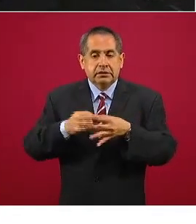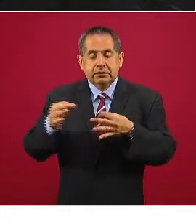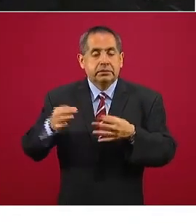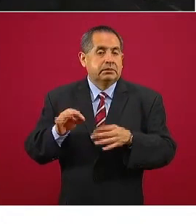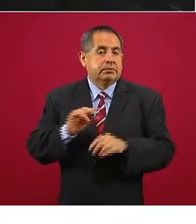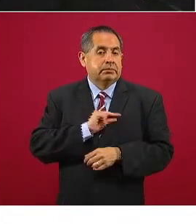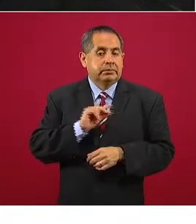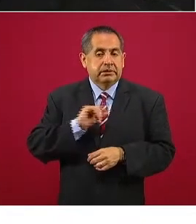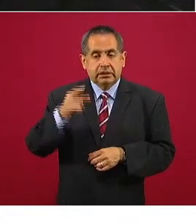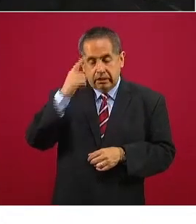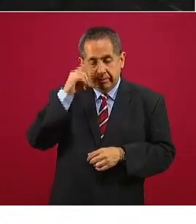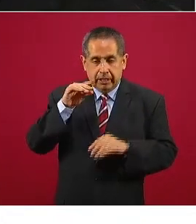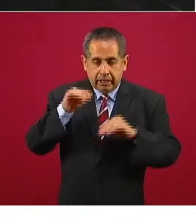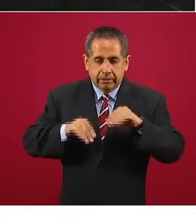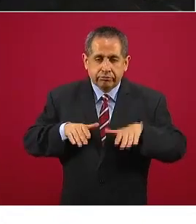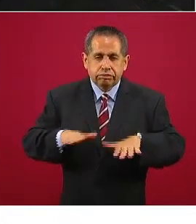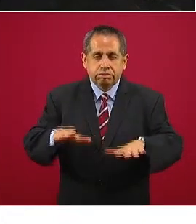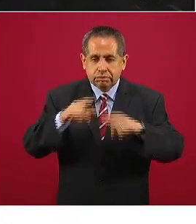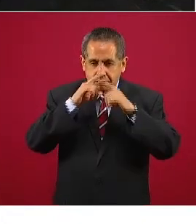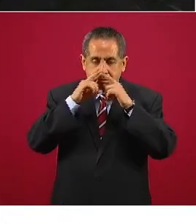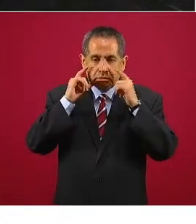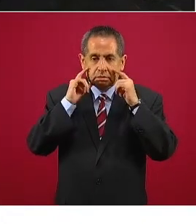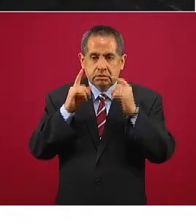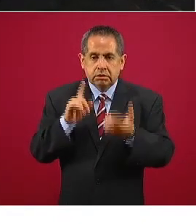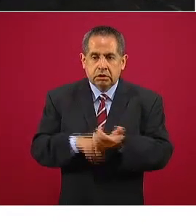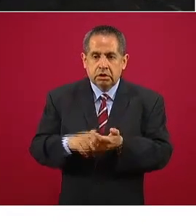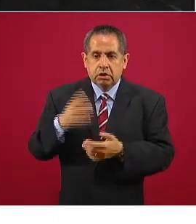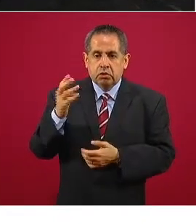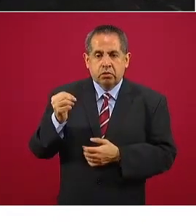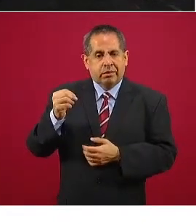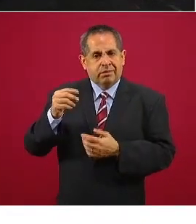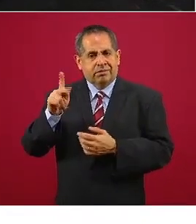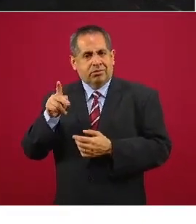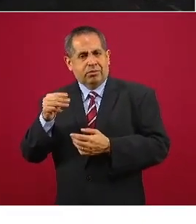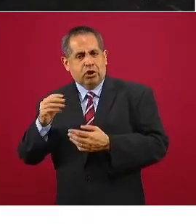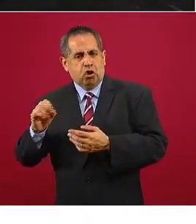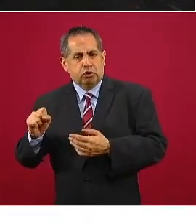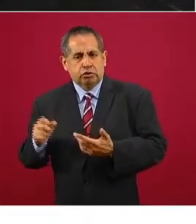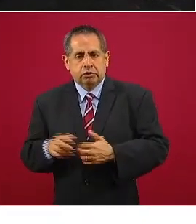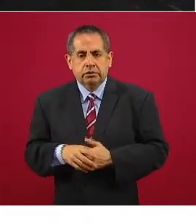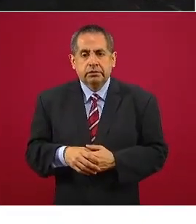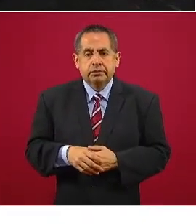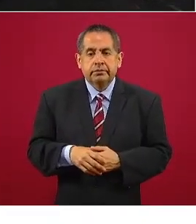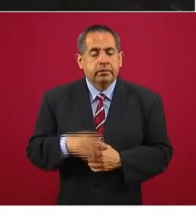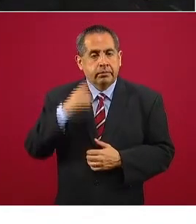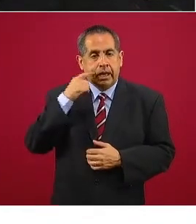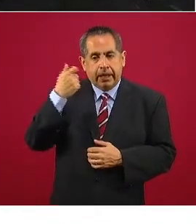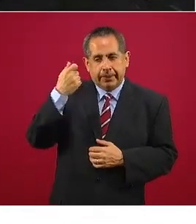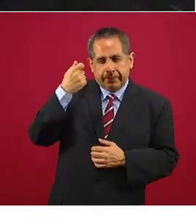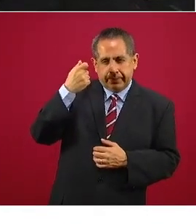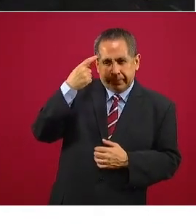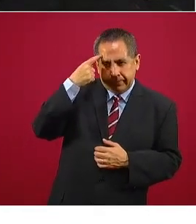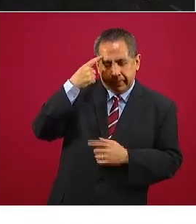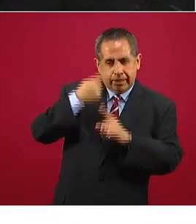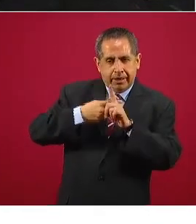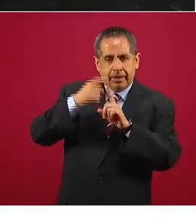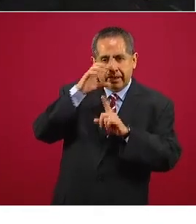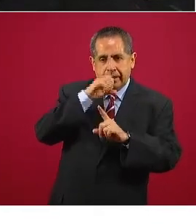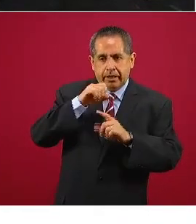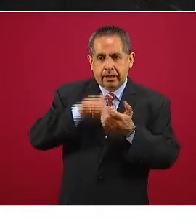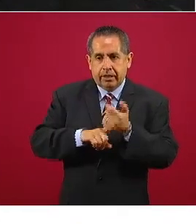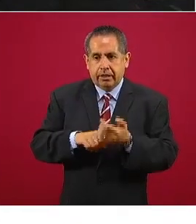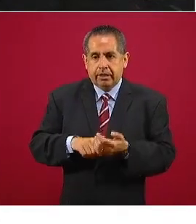fabricar cubrebocas 9 metros cúbicos, termómetros infrarrojos 2,000 y batas